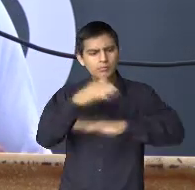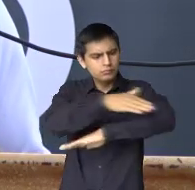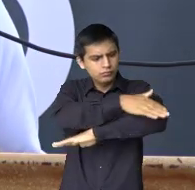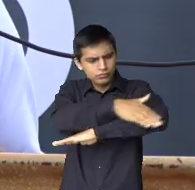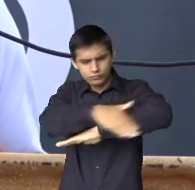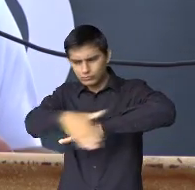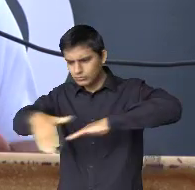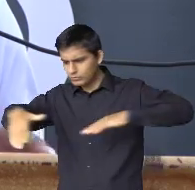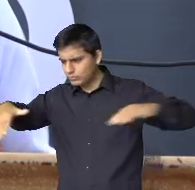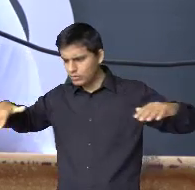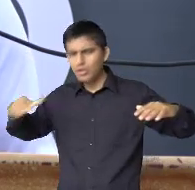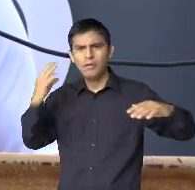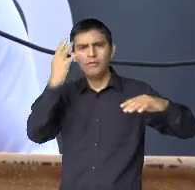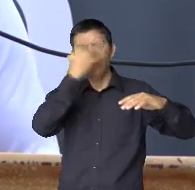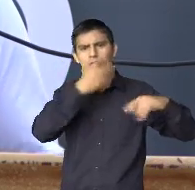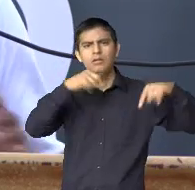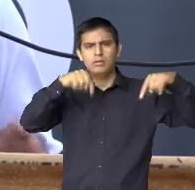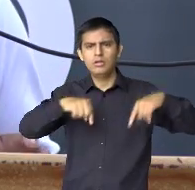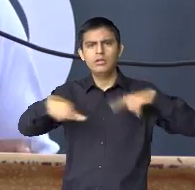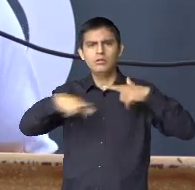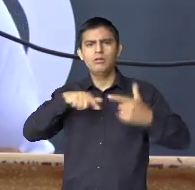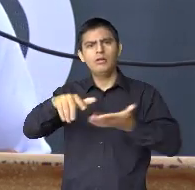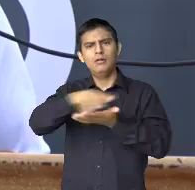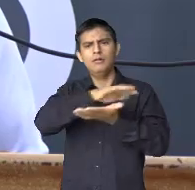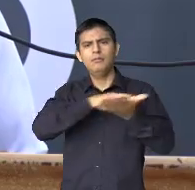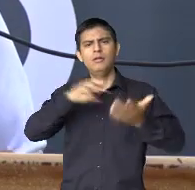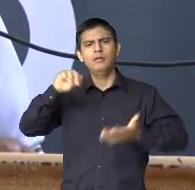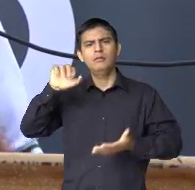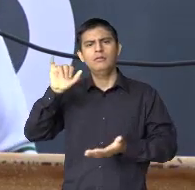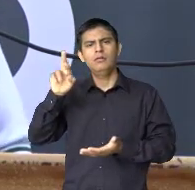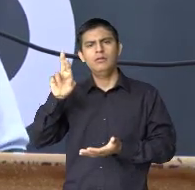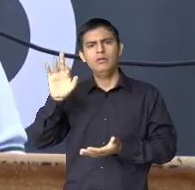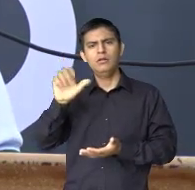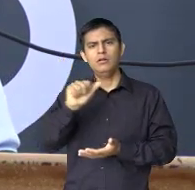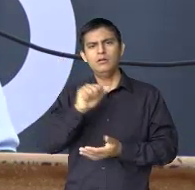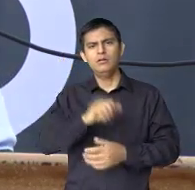obra magnífica que tenemos en este barrio Miraflores.